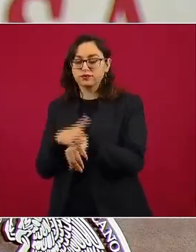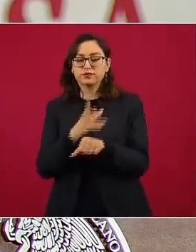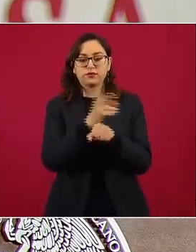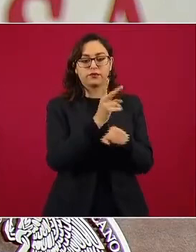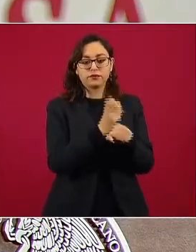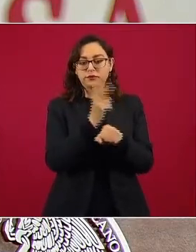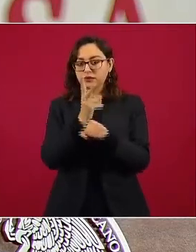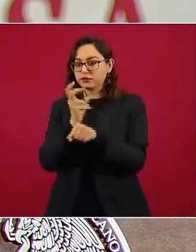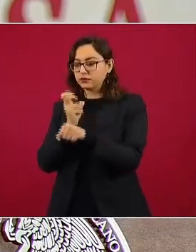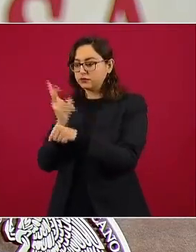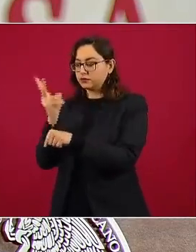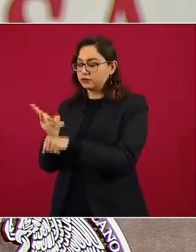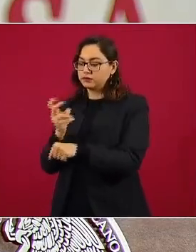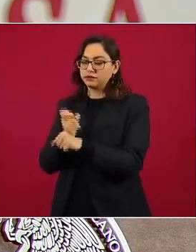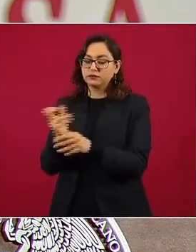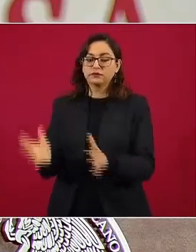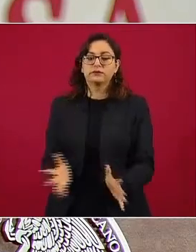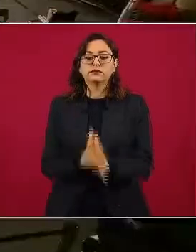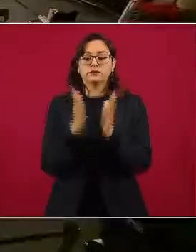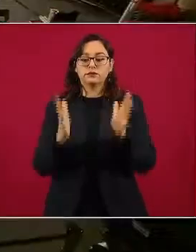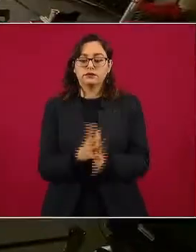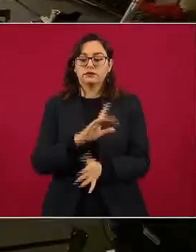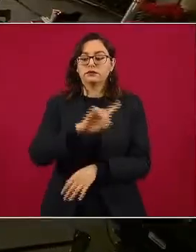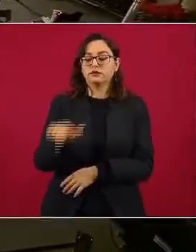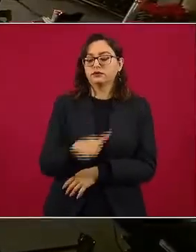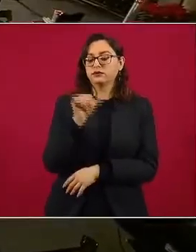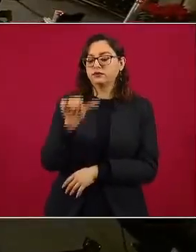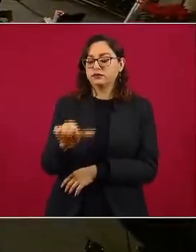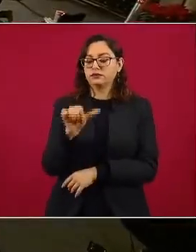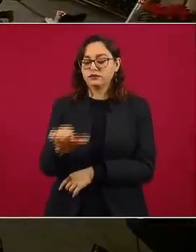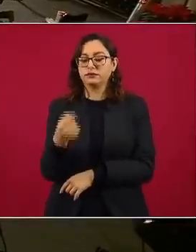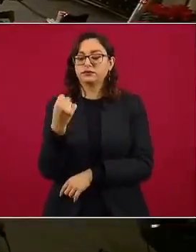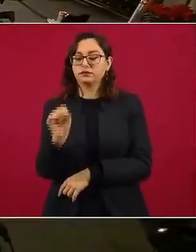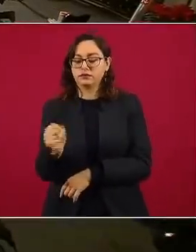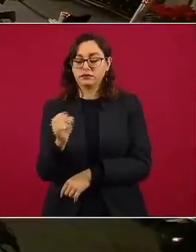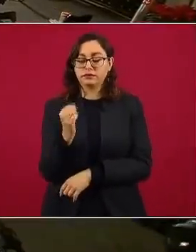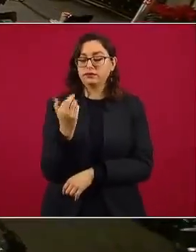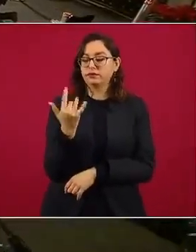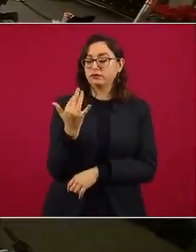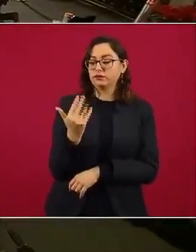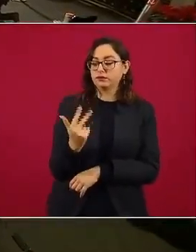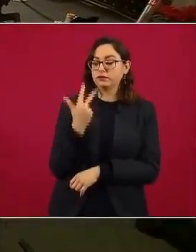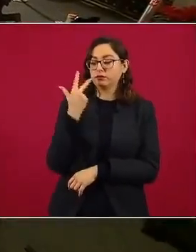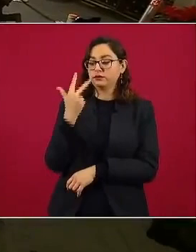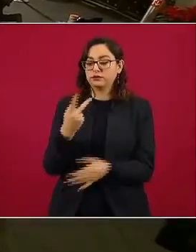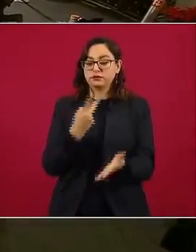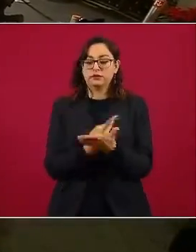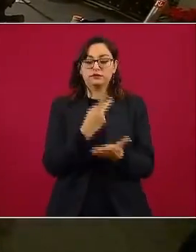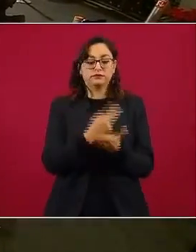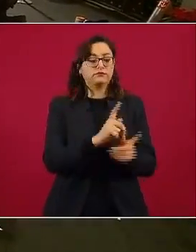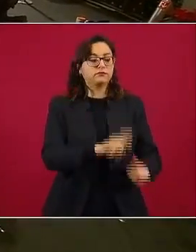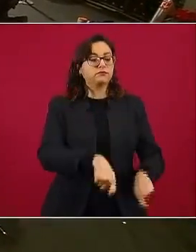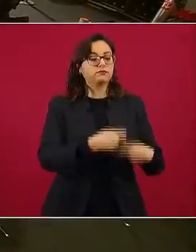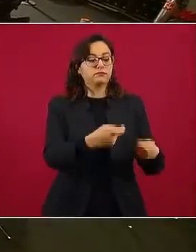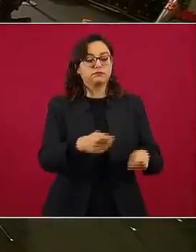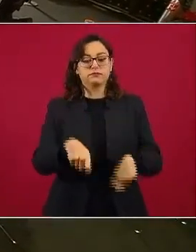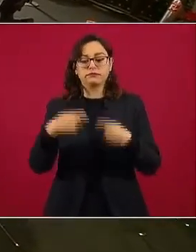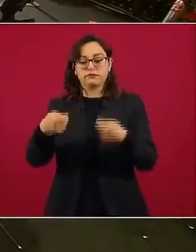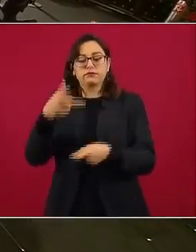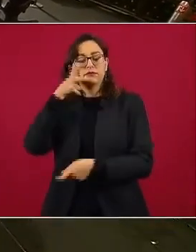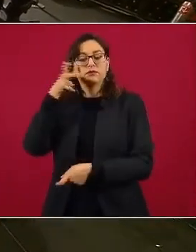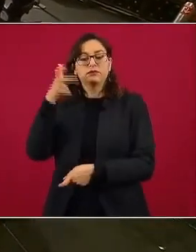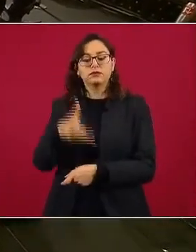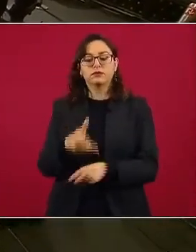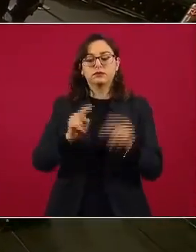el 16 de septiembre, entregaron 58 condecoraciones grado collar. Esto fue a